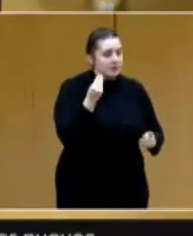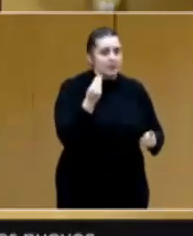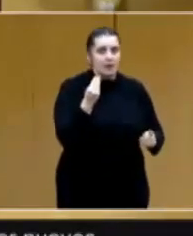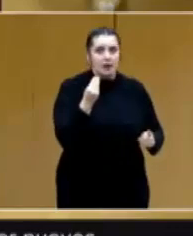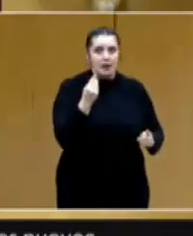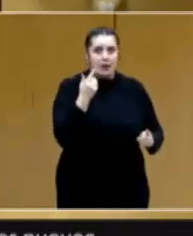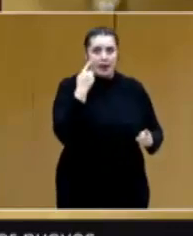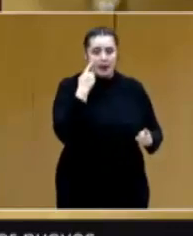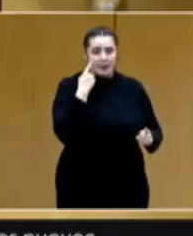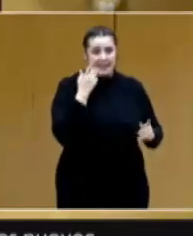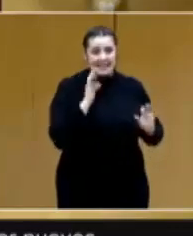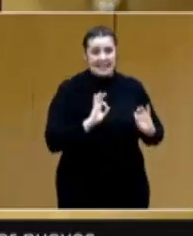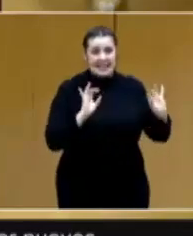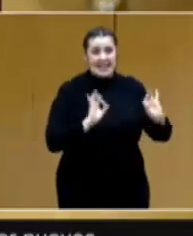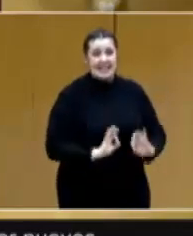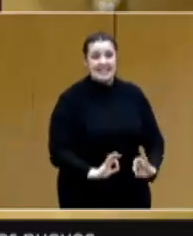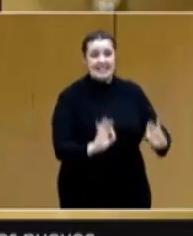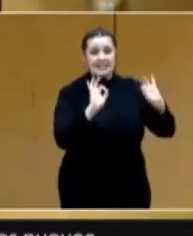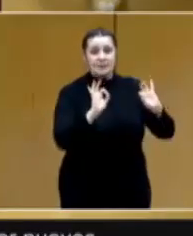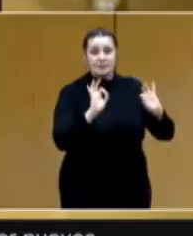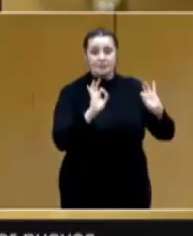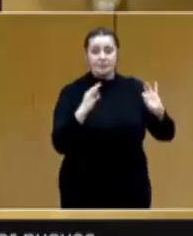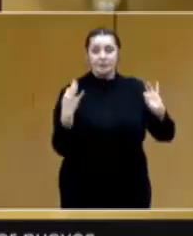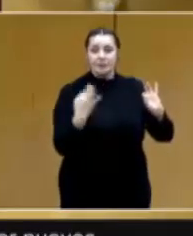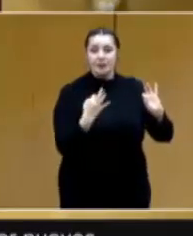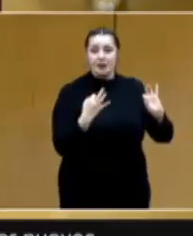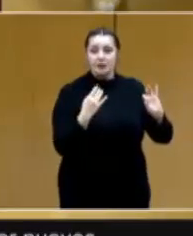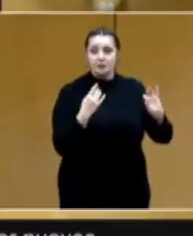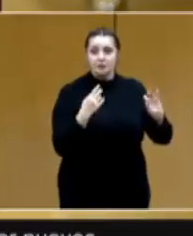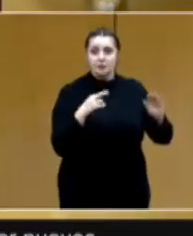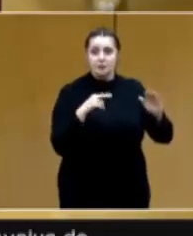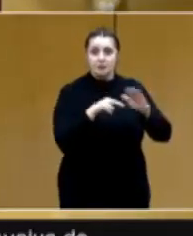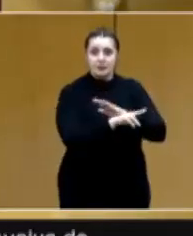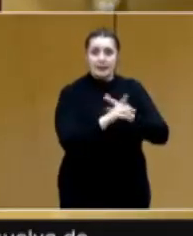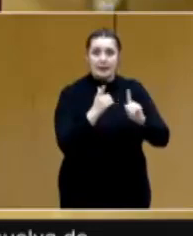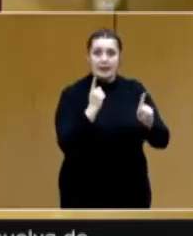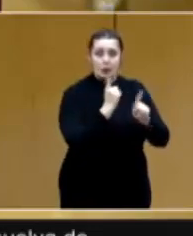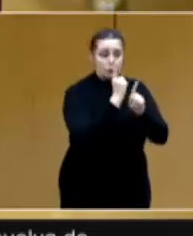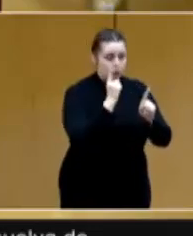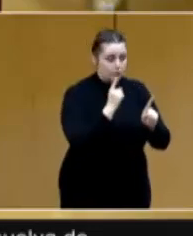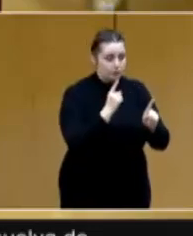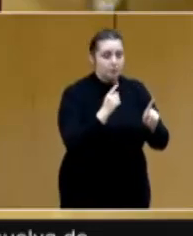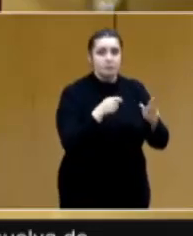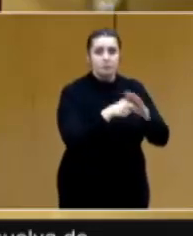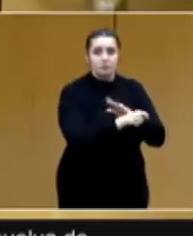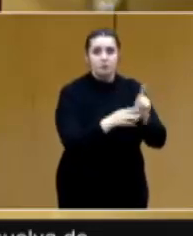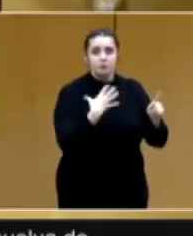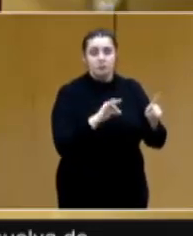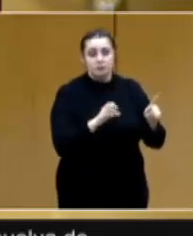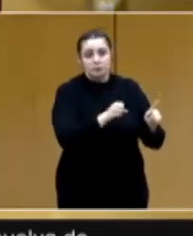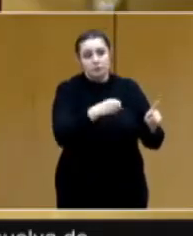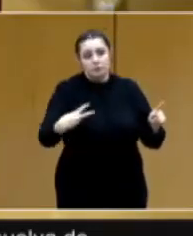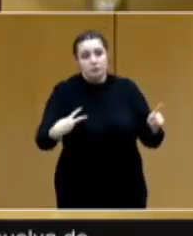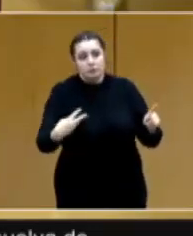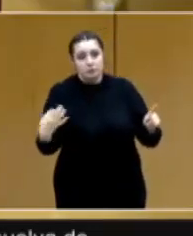ventaja extraordinaria que tenemos es que hay un recurso y por tanto en ese lugar en Cuenca la audiencia provincial resolverá